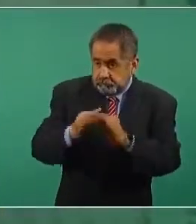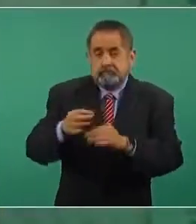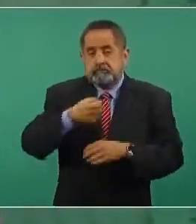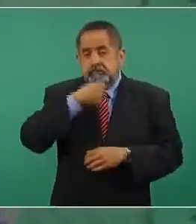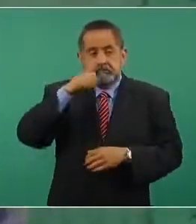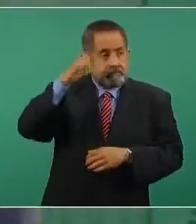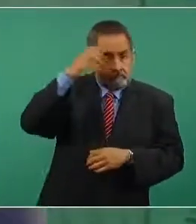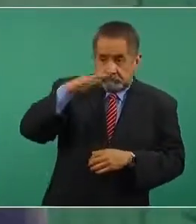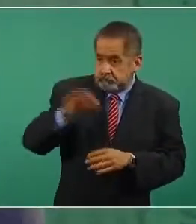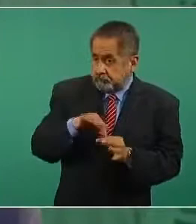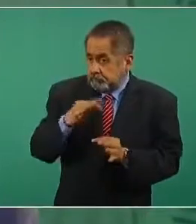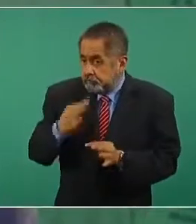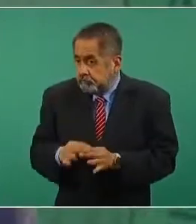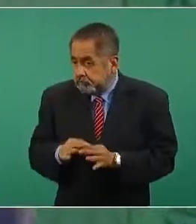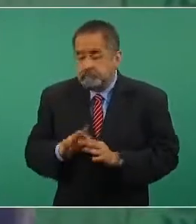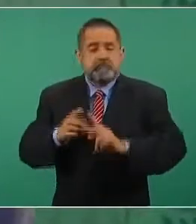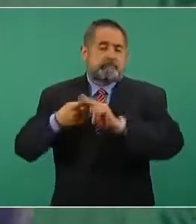mayores.